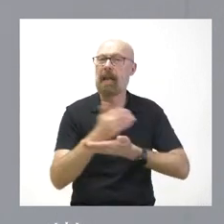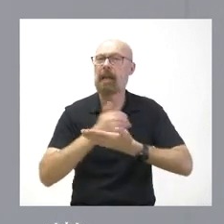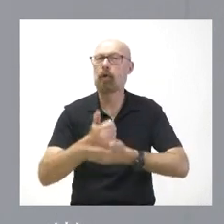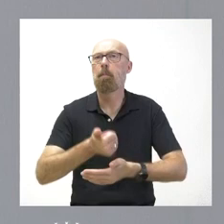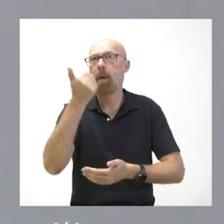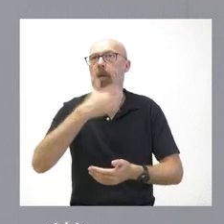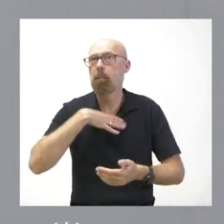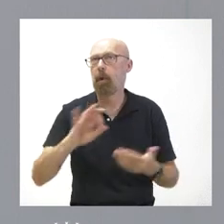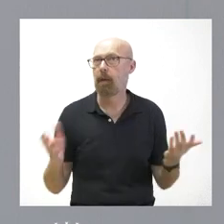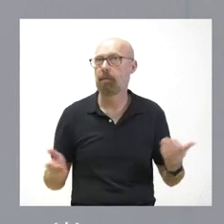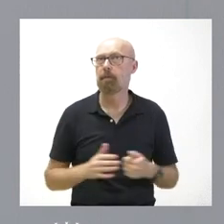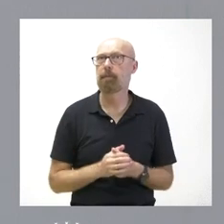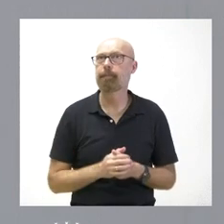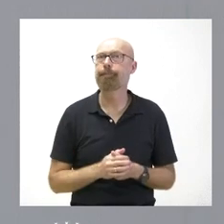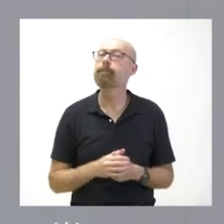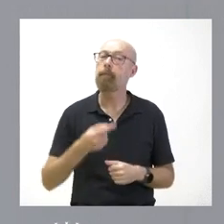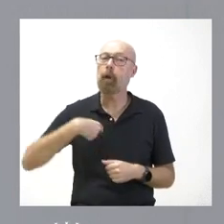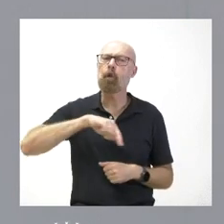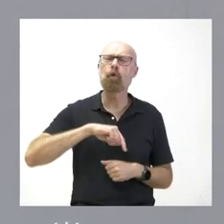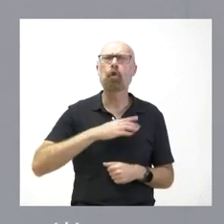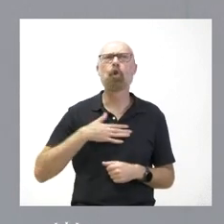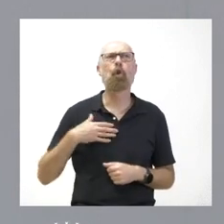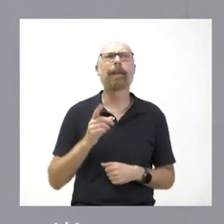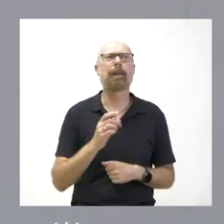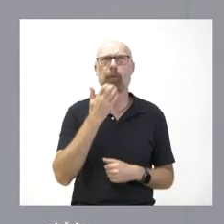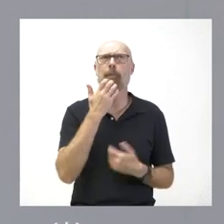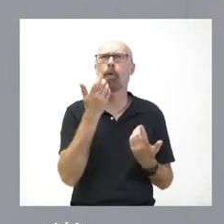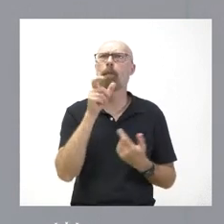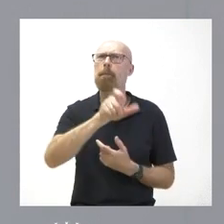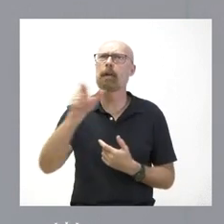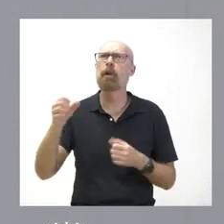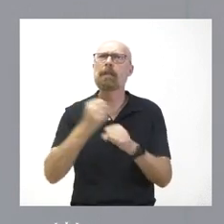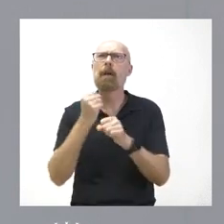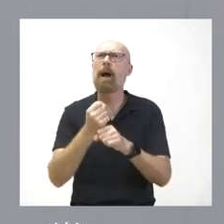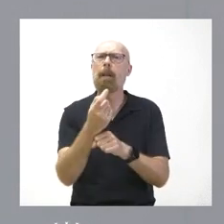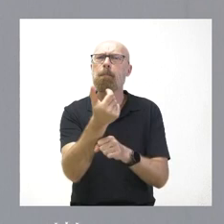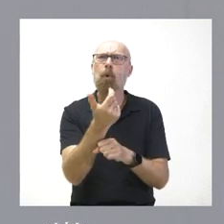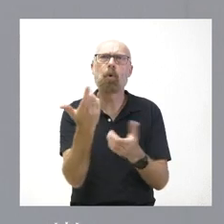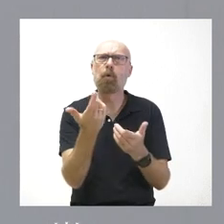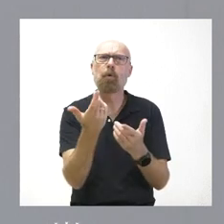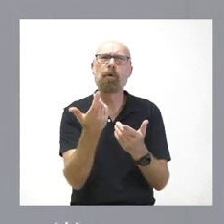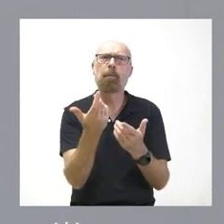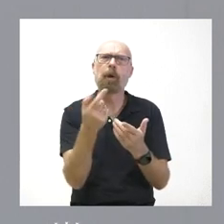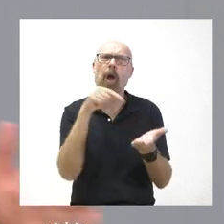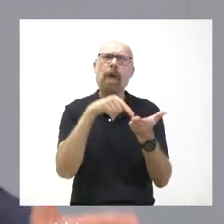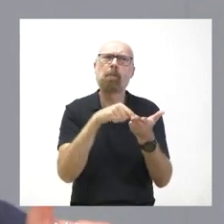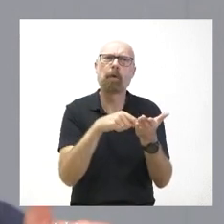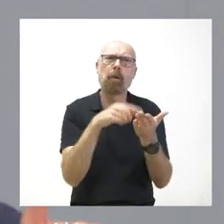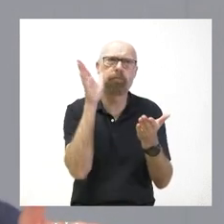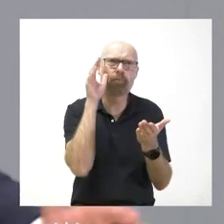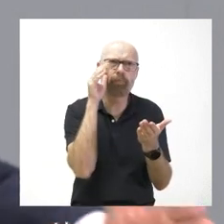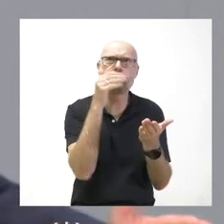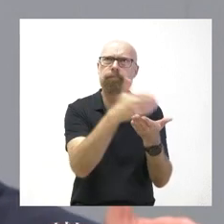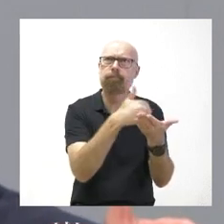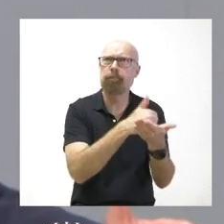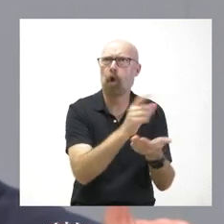nosotros no queremos que pocas personas que trabajan paguen muchos impuestos creemos que es mejor que muchas personas